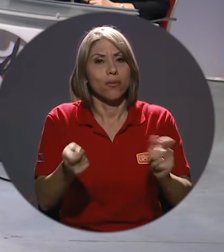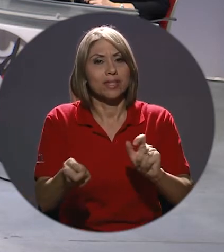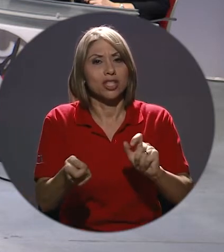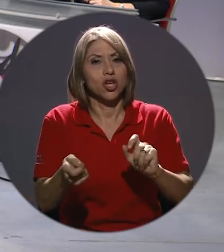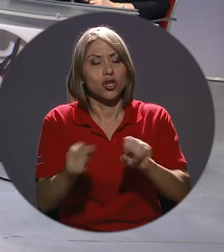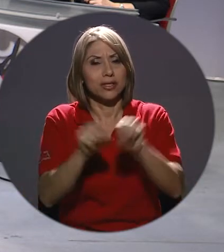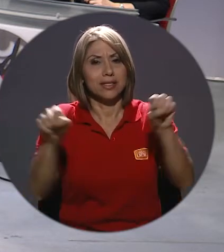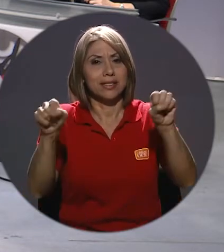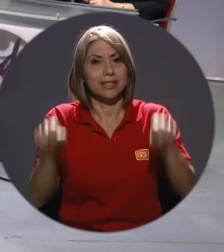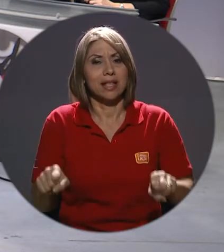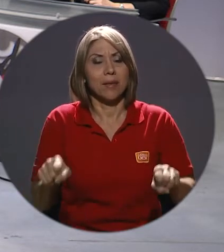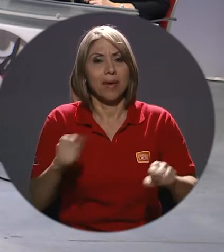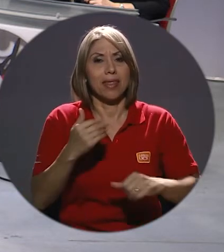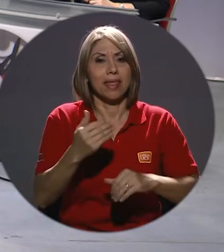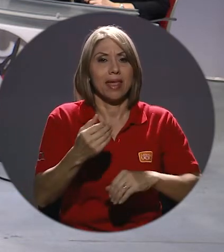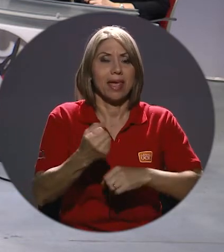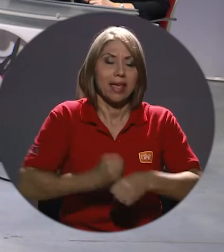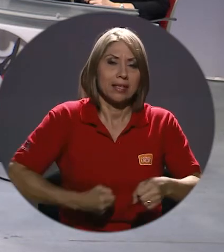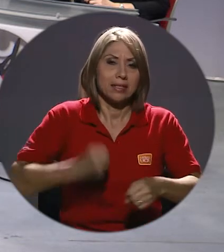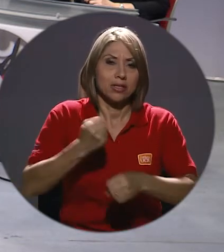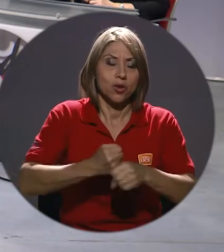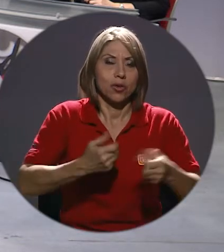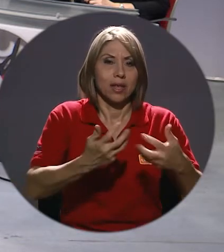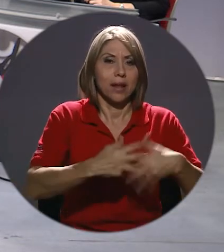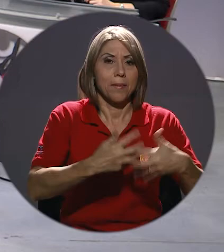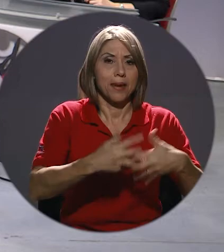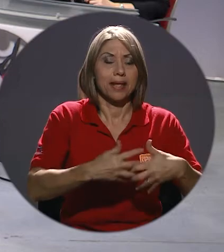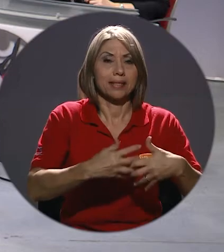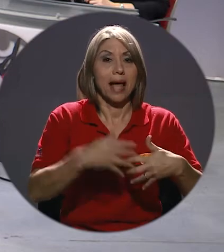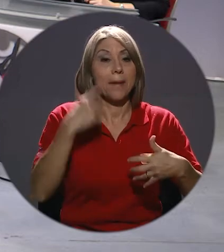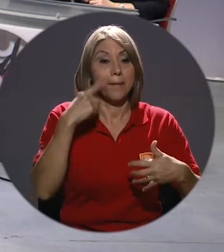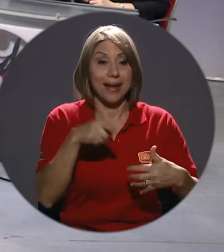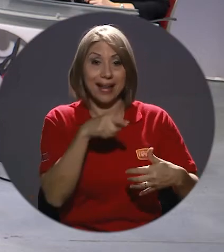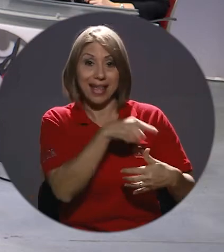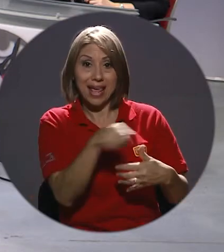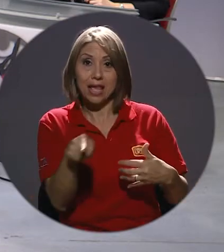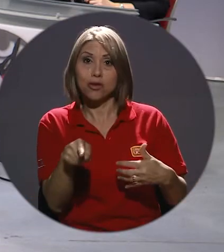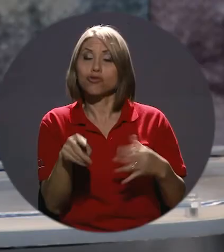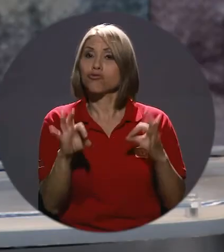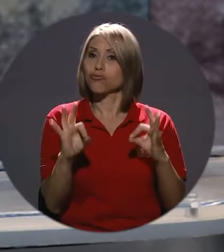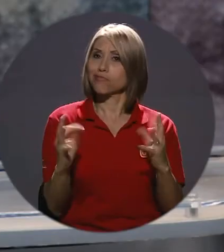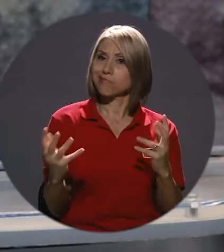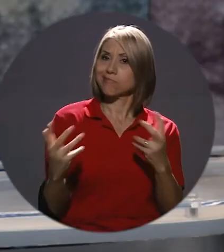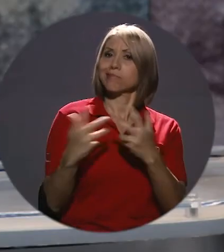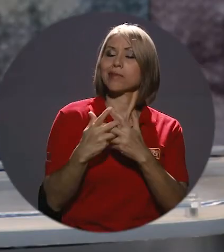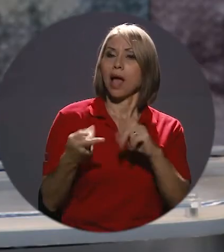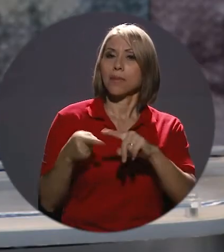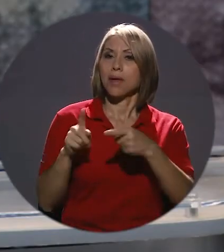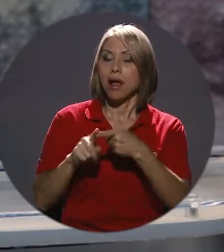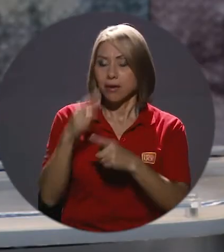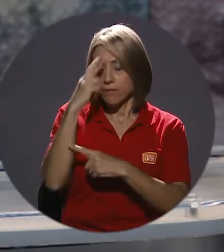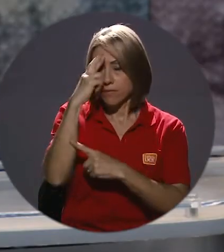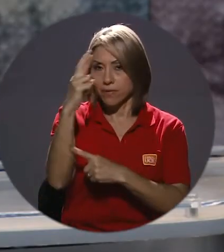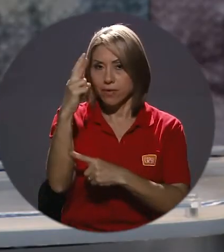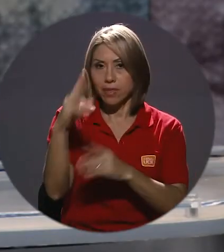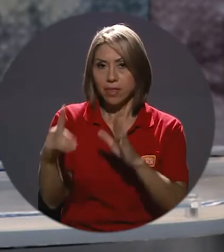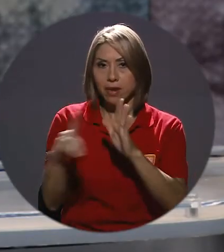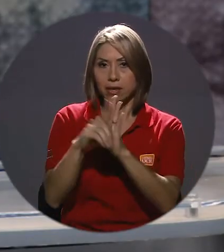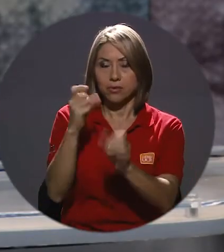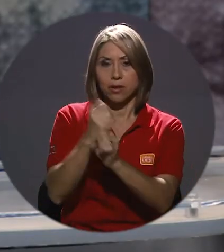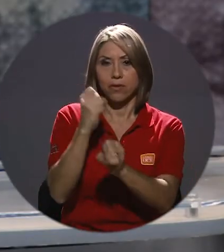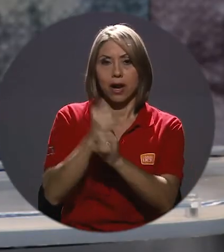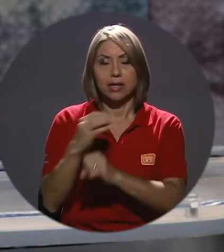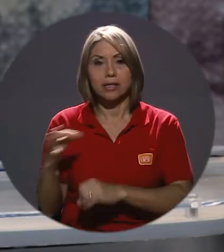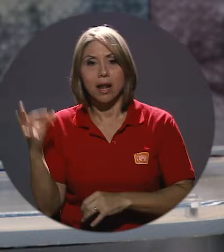transformación del sistema de gestión de la empresa para ser amigable y respetuoso de los derechos laborales